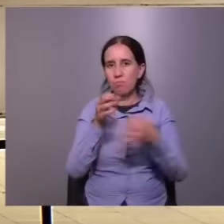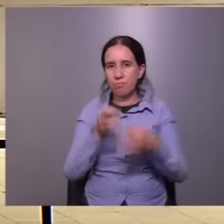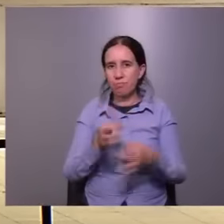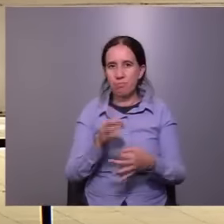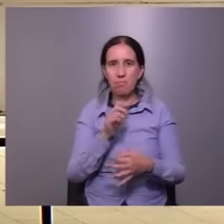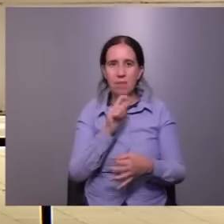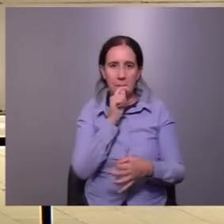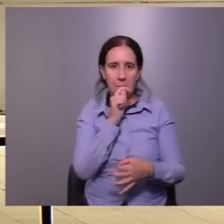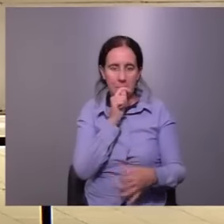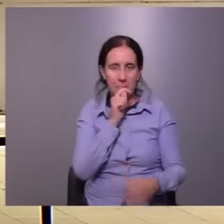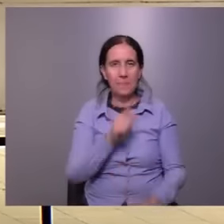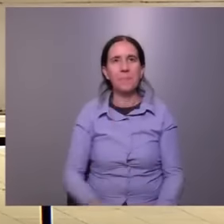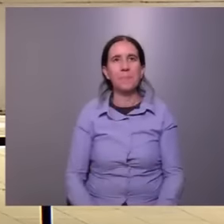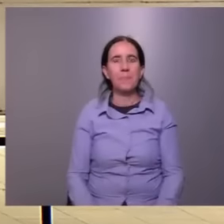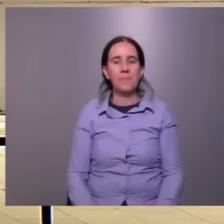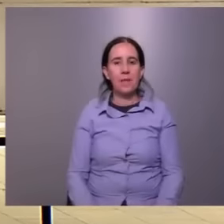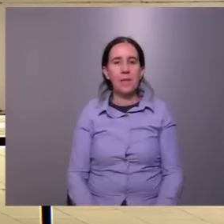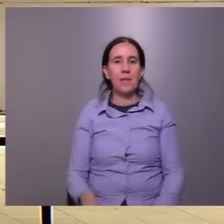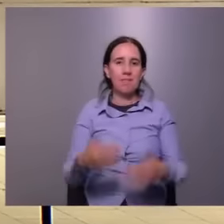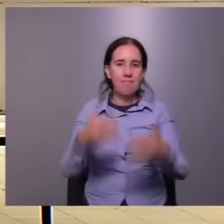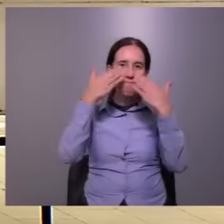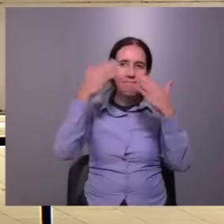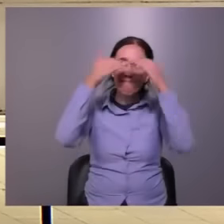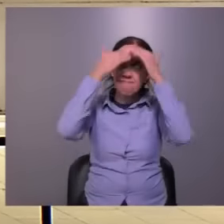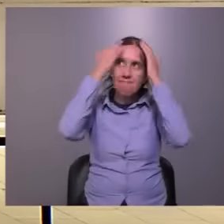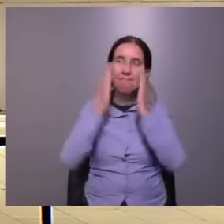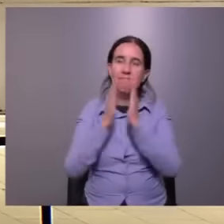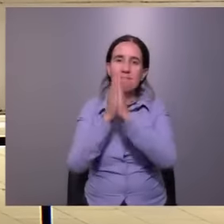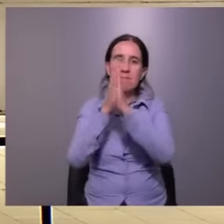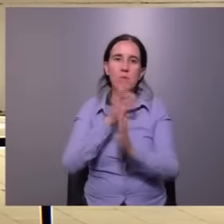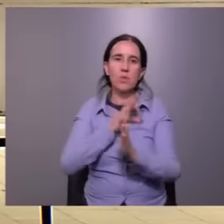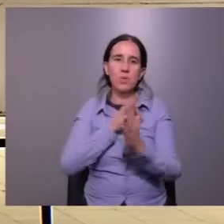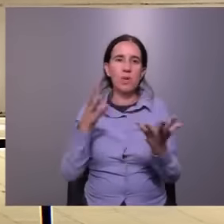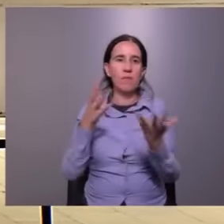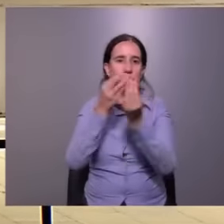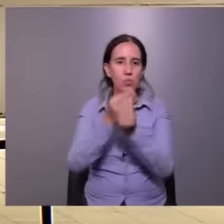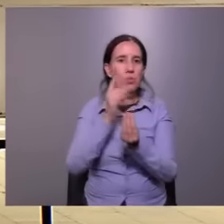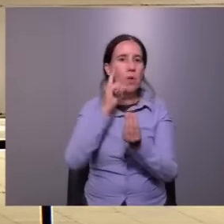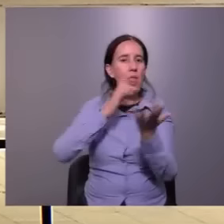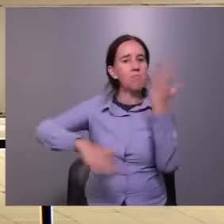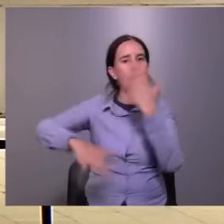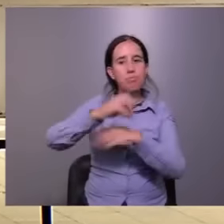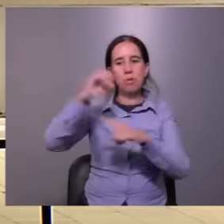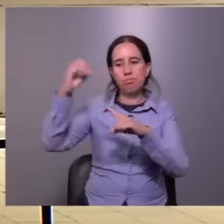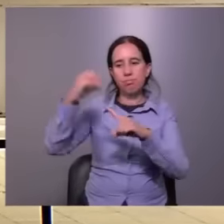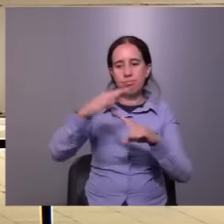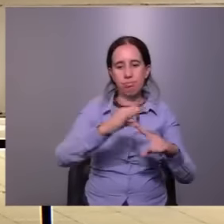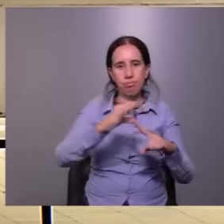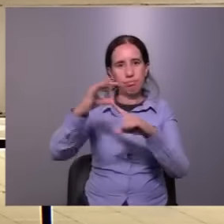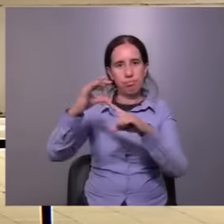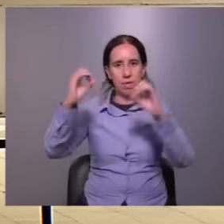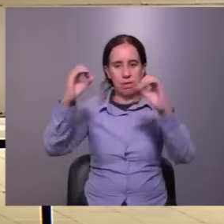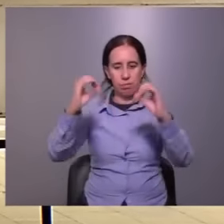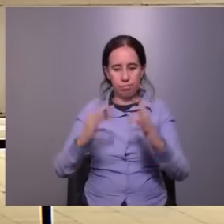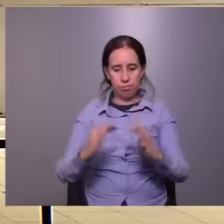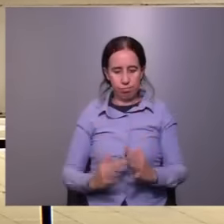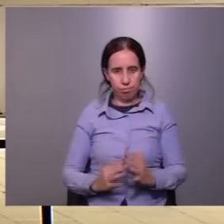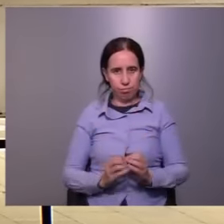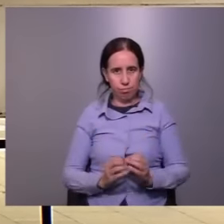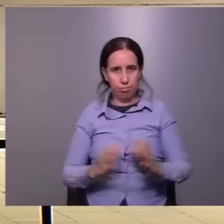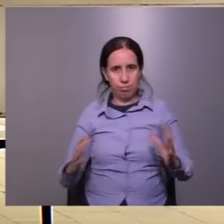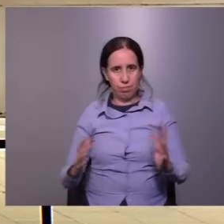de Deus, rogai por nós, pecadores, agora e na hora da nossa morte. Amém. Dios te salve, María,